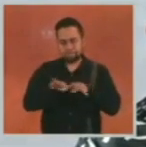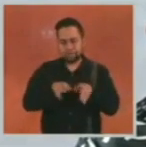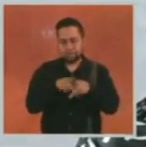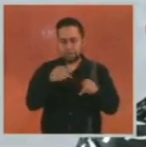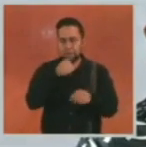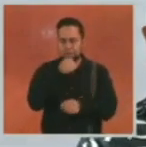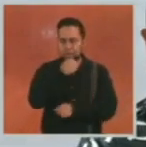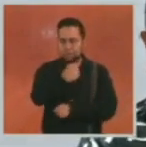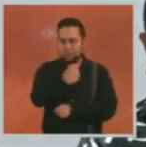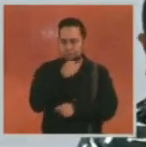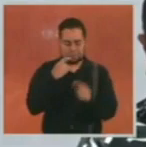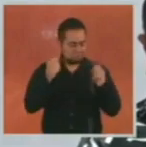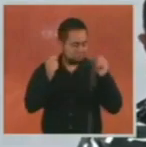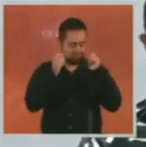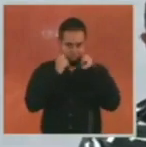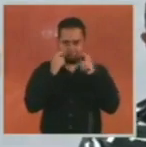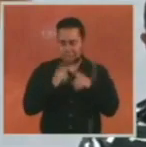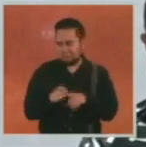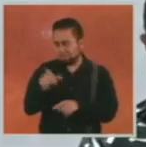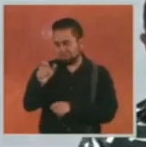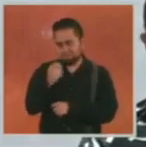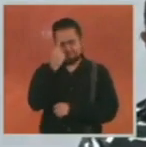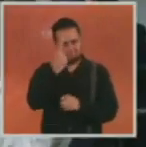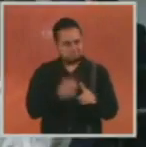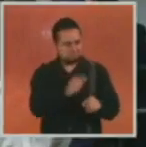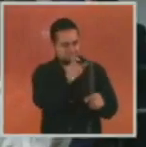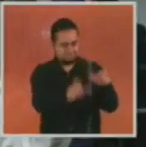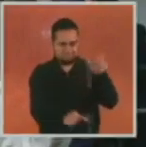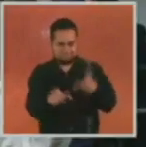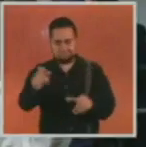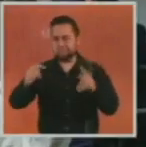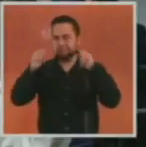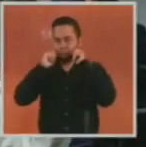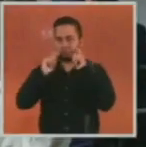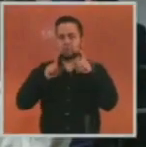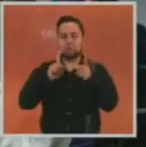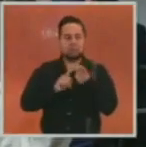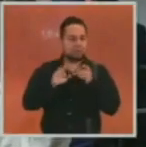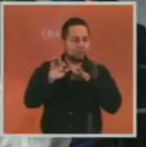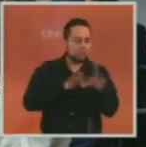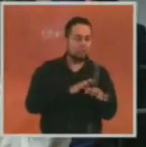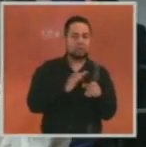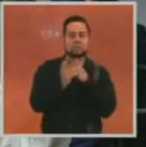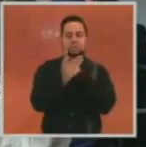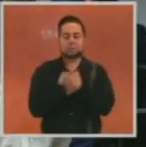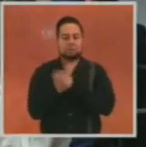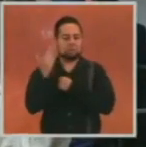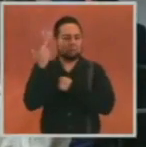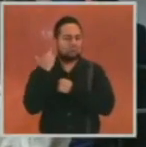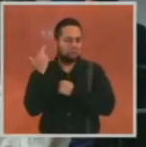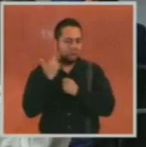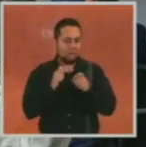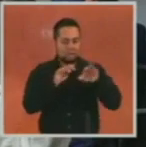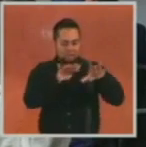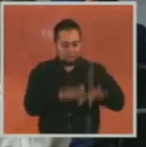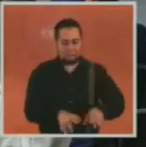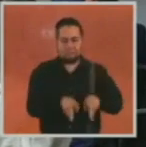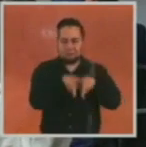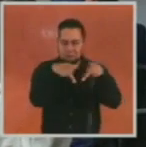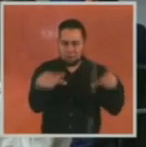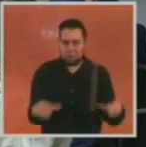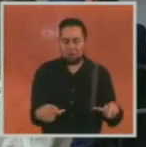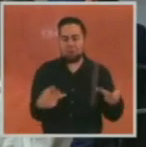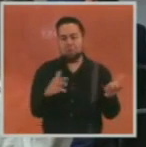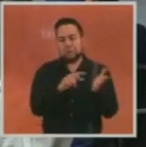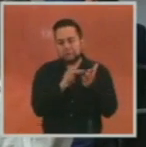vengan de donde vengan sean de cualquier medio de comunicación escrita o